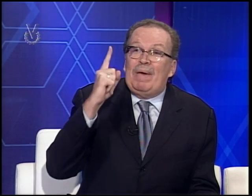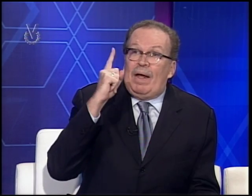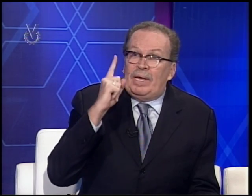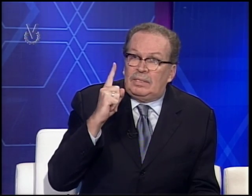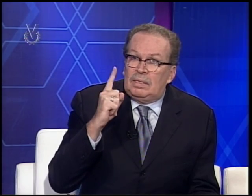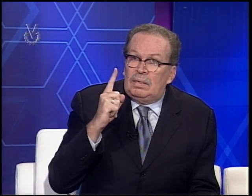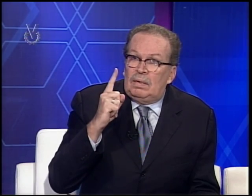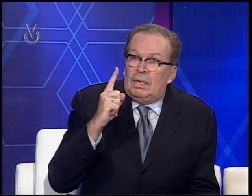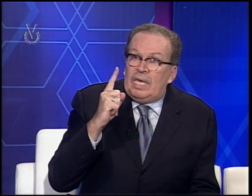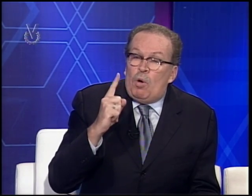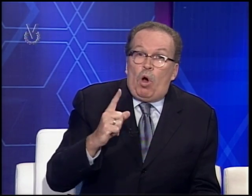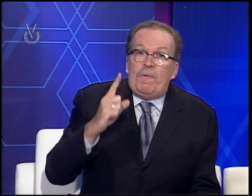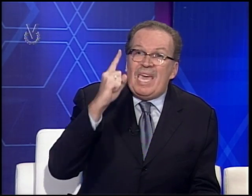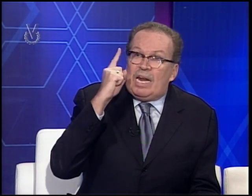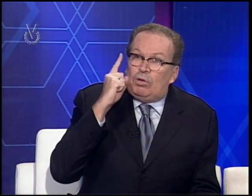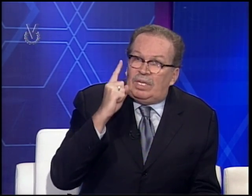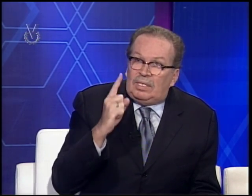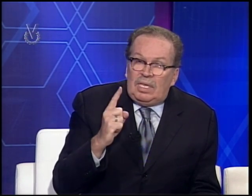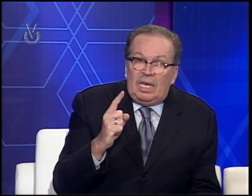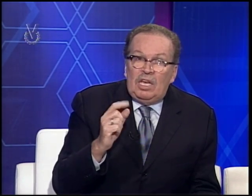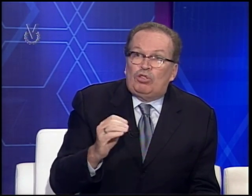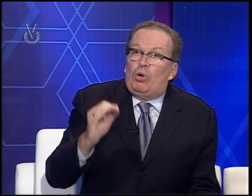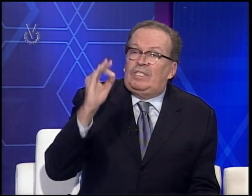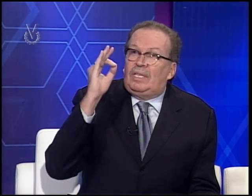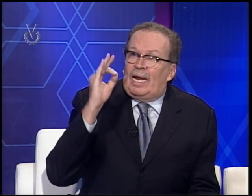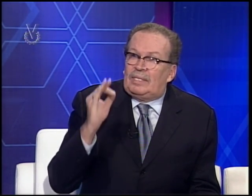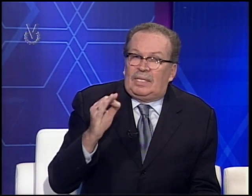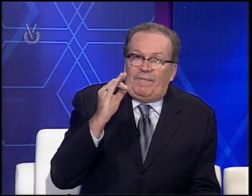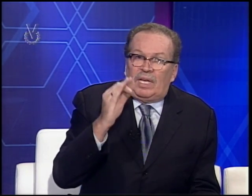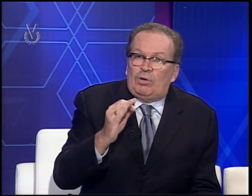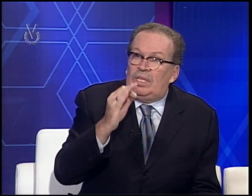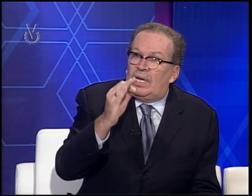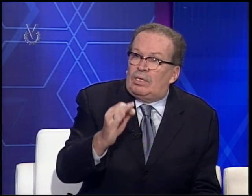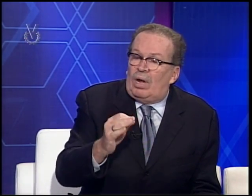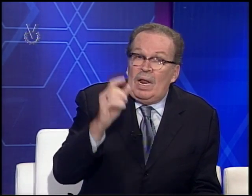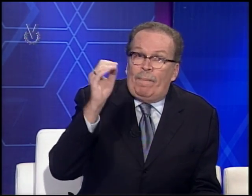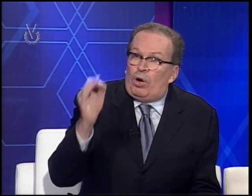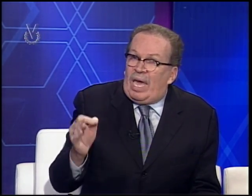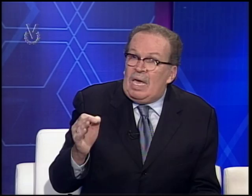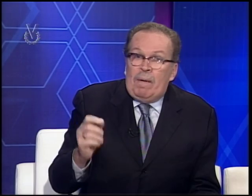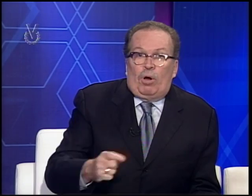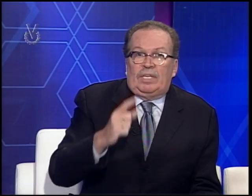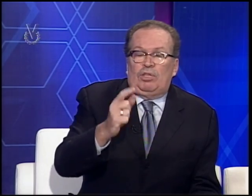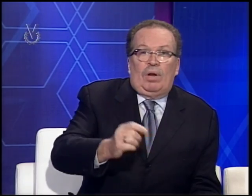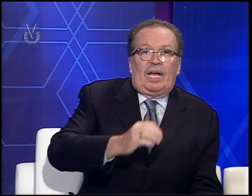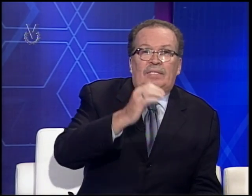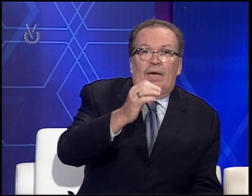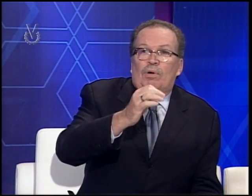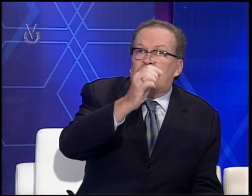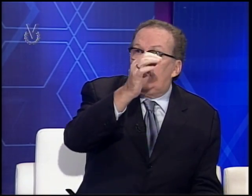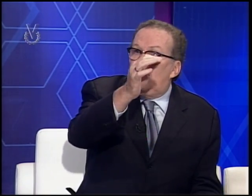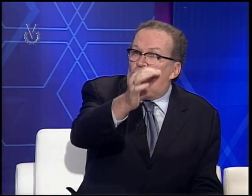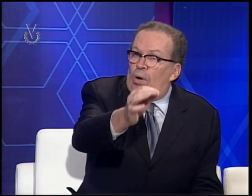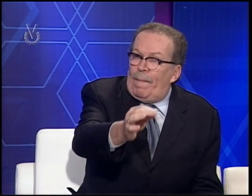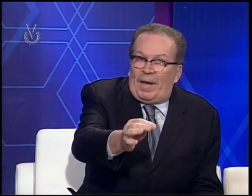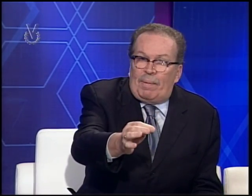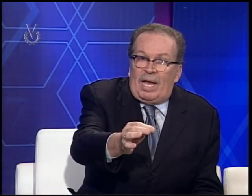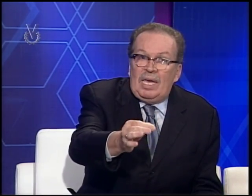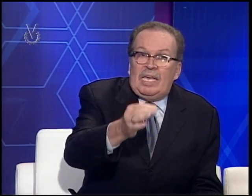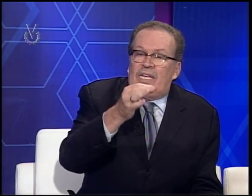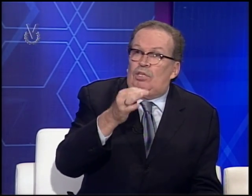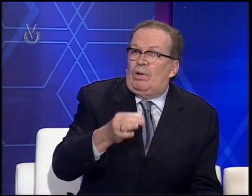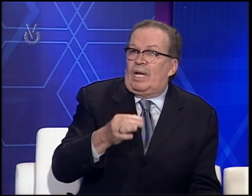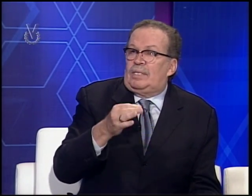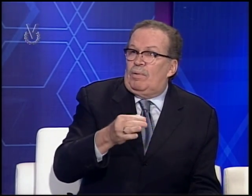la primera vez que un gobierno decide solicitar la certificación internacional. ¿Por qué? Porque existe una casa de bolsa de oro en